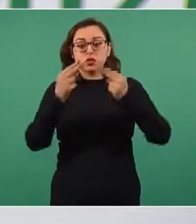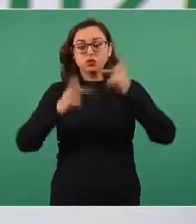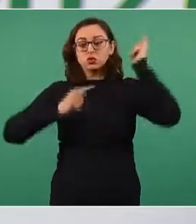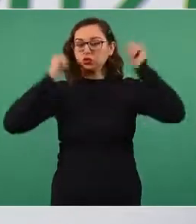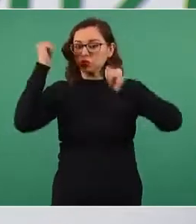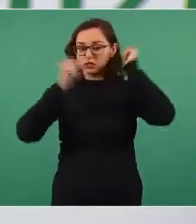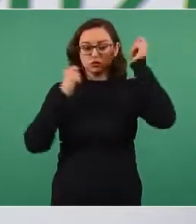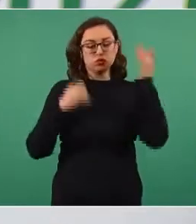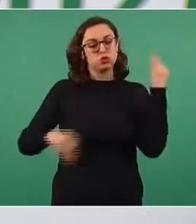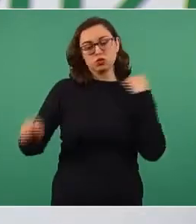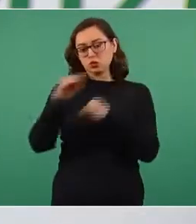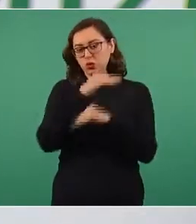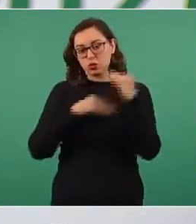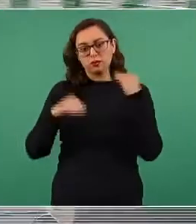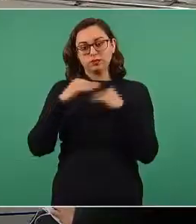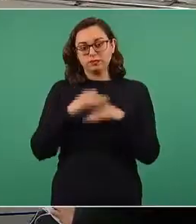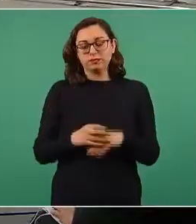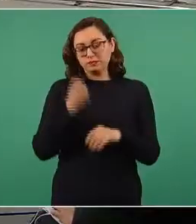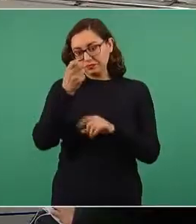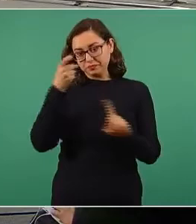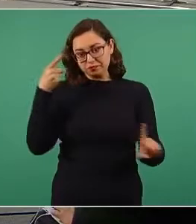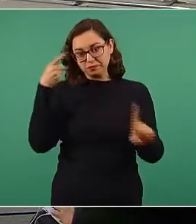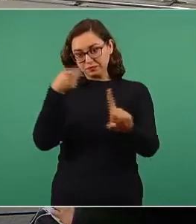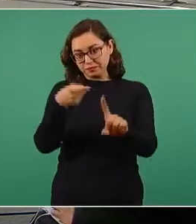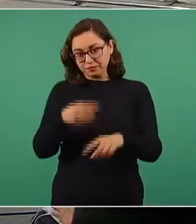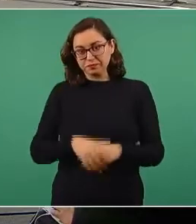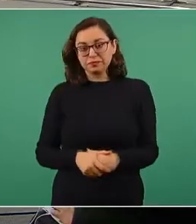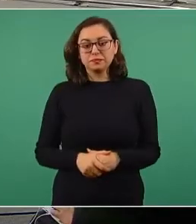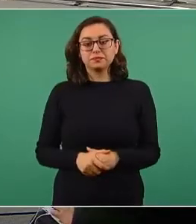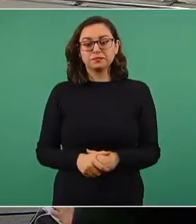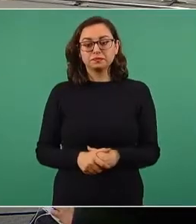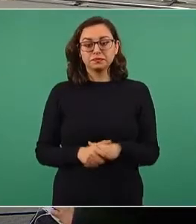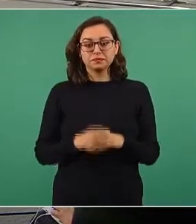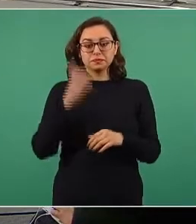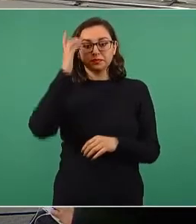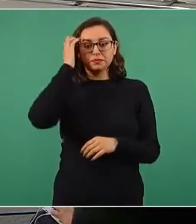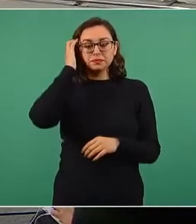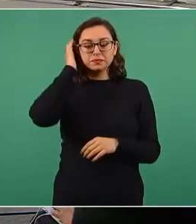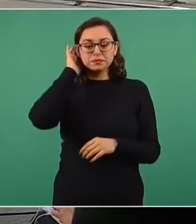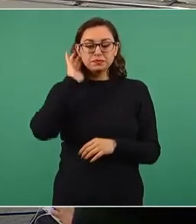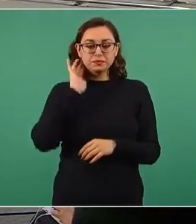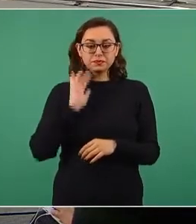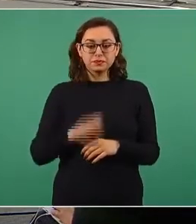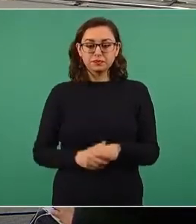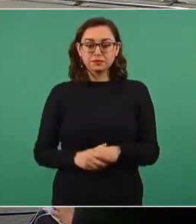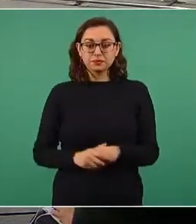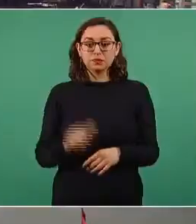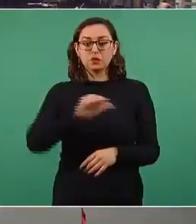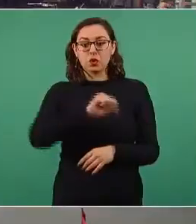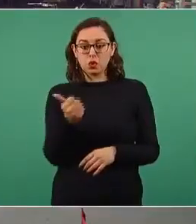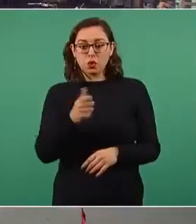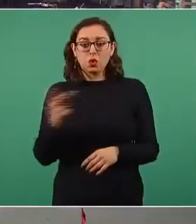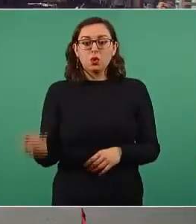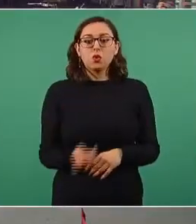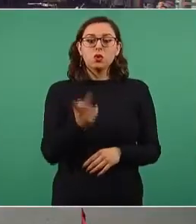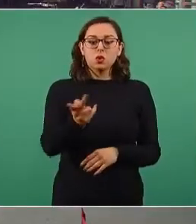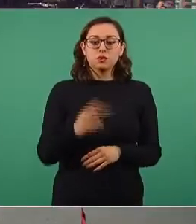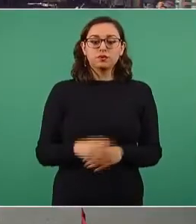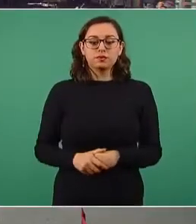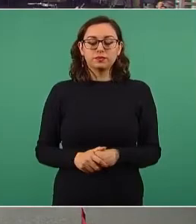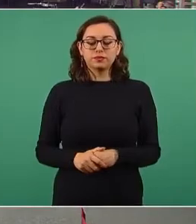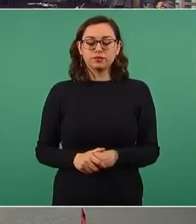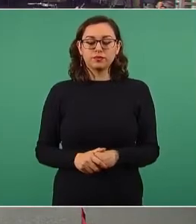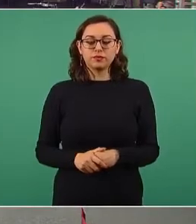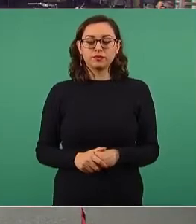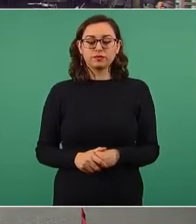turísticas, en toda la franja norte. Ese es el objetivo del programa. ¿Sí? Gracias. Y ahora, referente a lo que comentaba hace un momento,